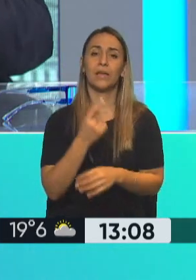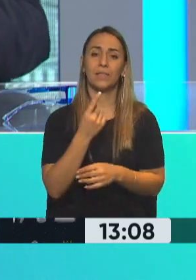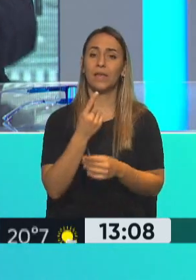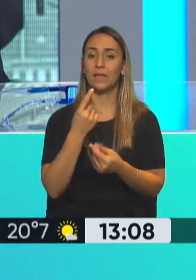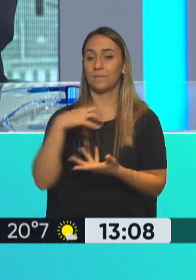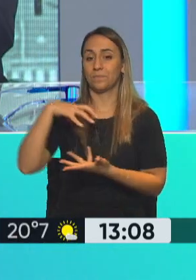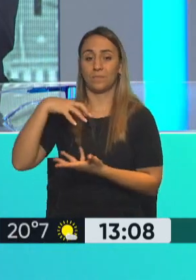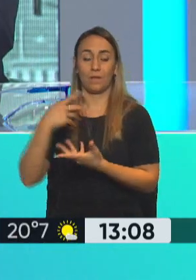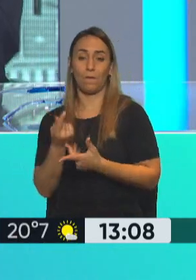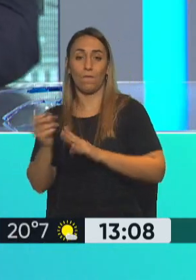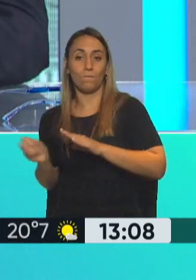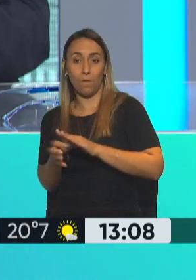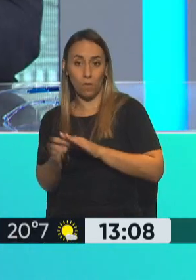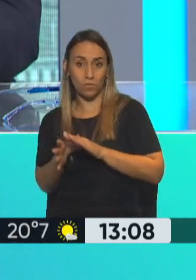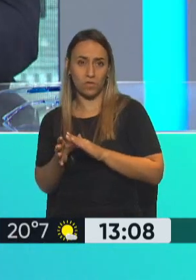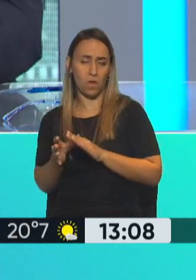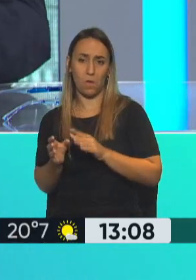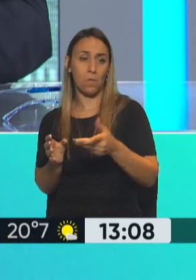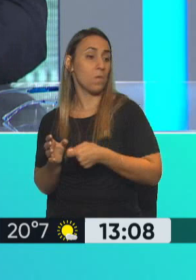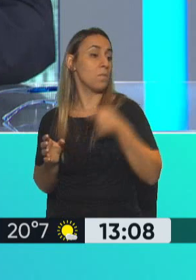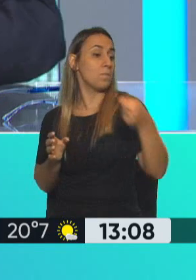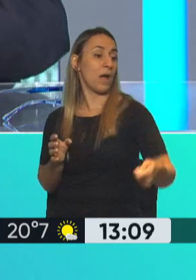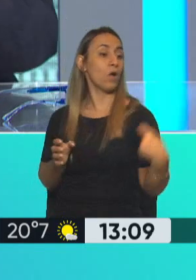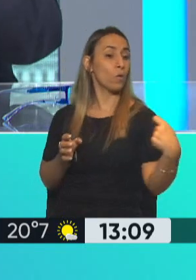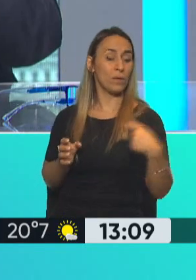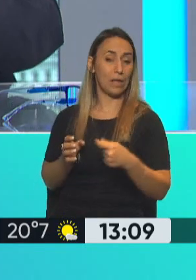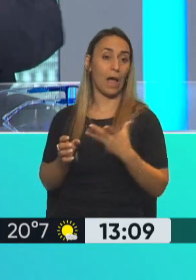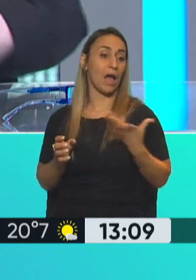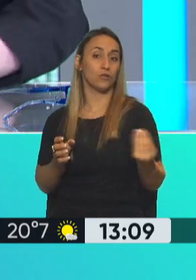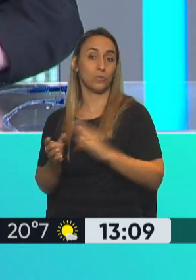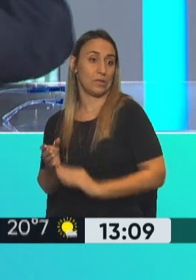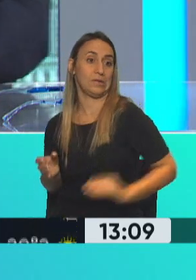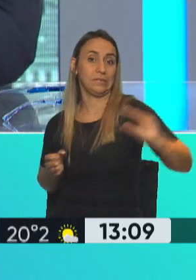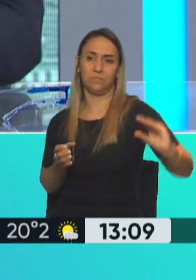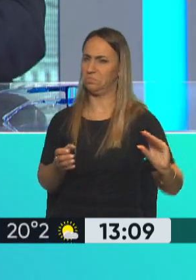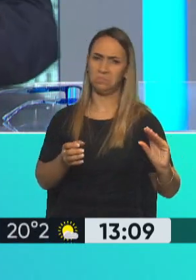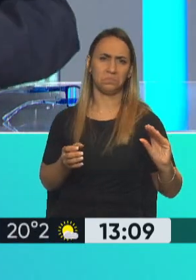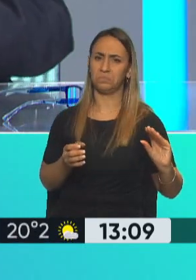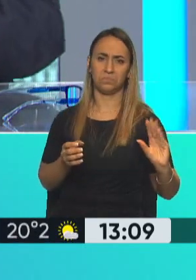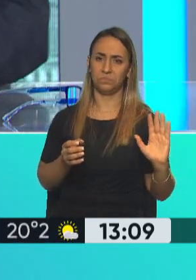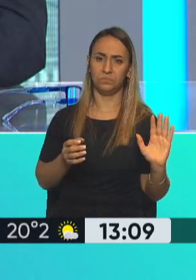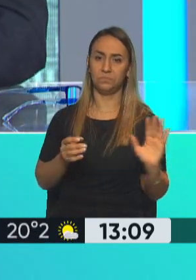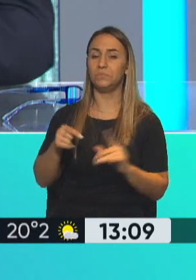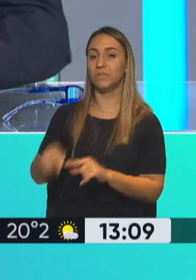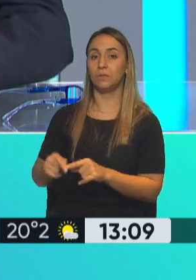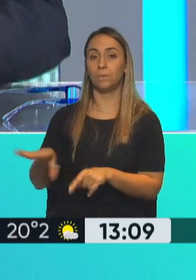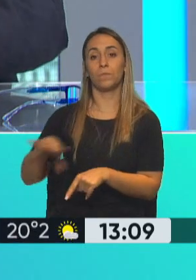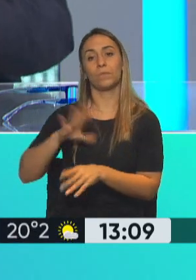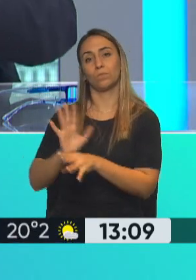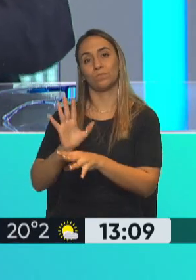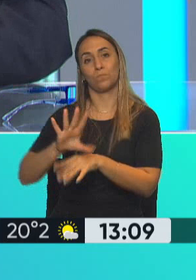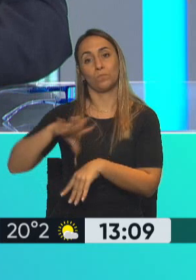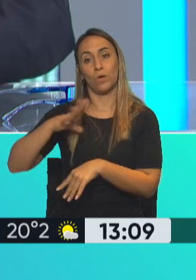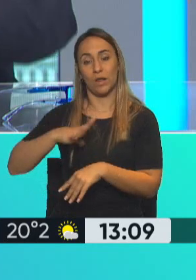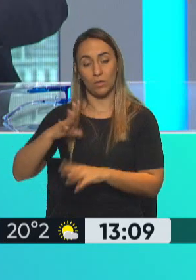Sustentabilidad tuvo que socorrer al pago a jubilados porque fuera como un fondo de garantía utilizable. En este caso lo que